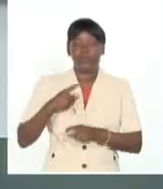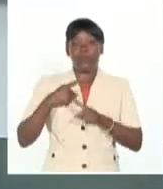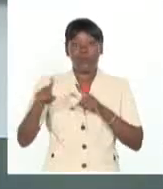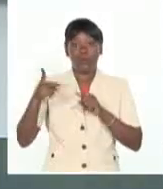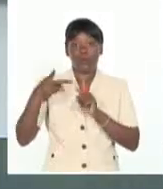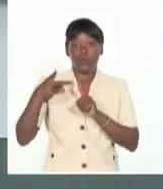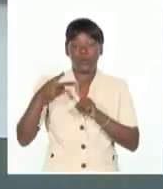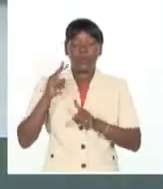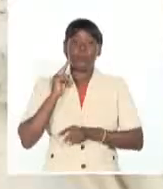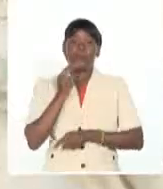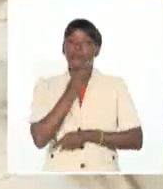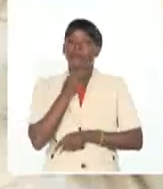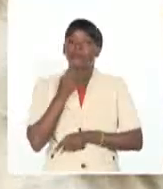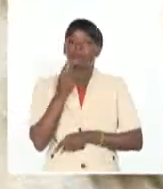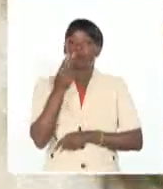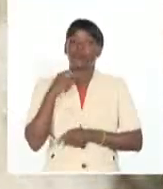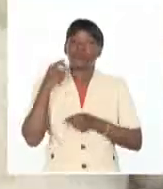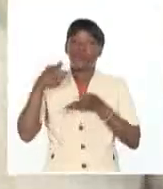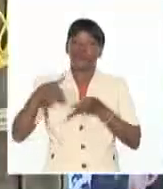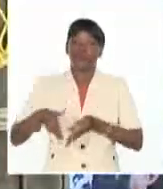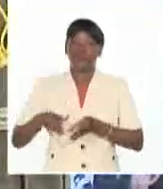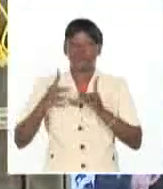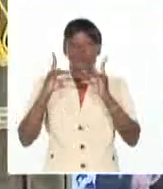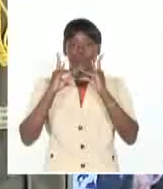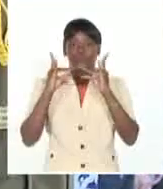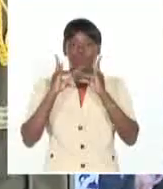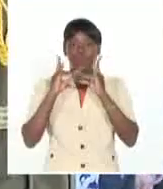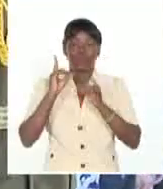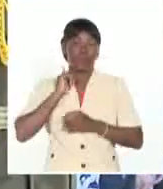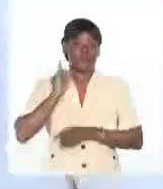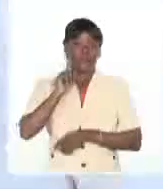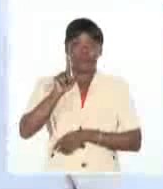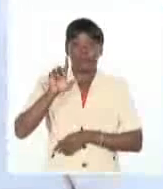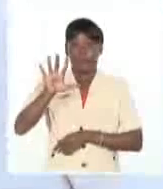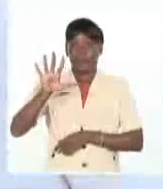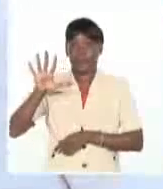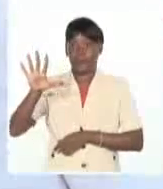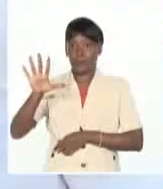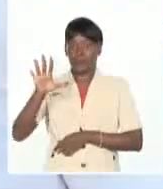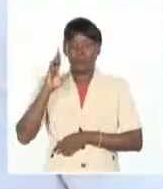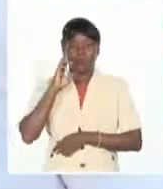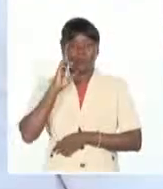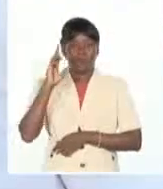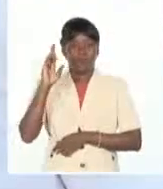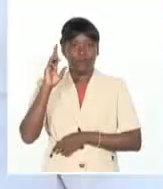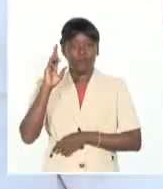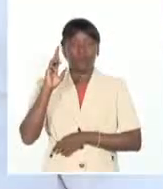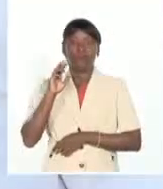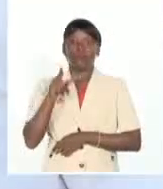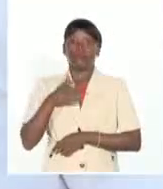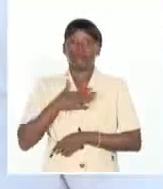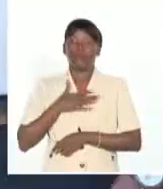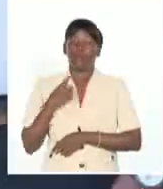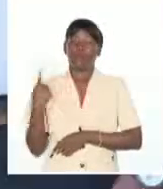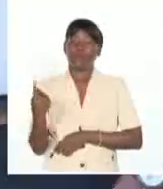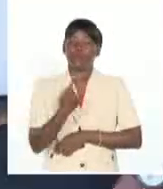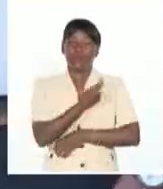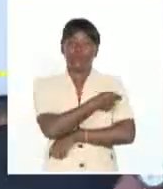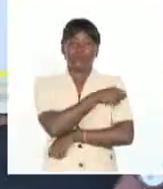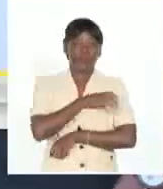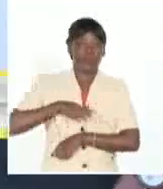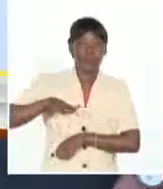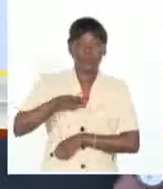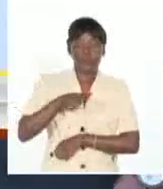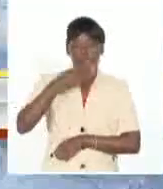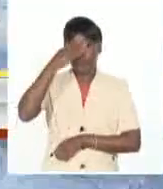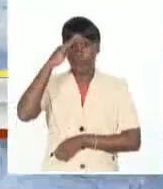ambos precursores. A 155 años del acontecimiento glorioso que marcó el despertar de la nación cubana, el pueblo